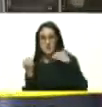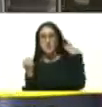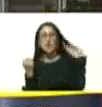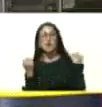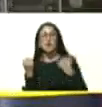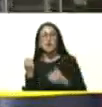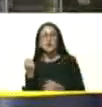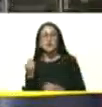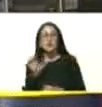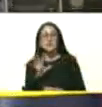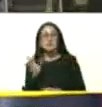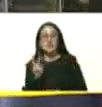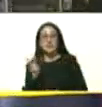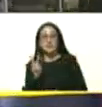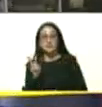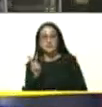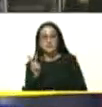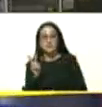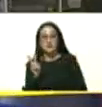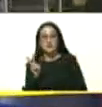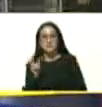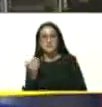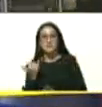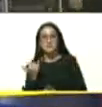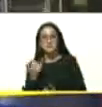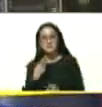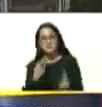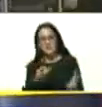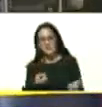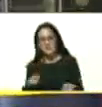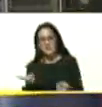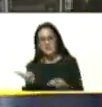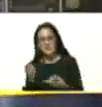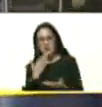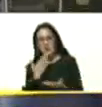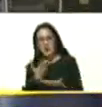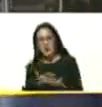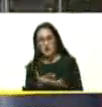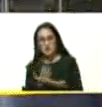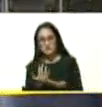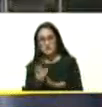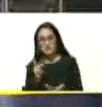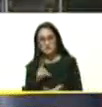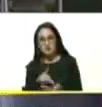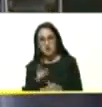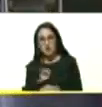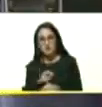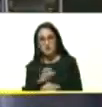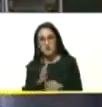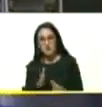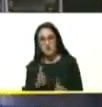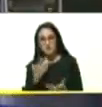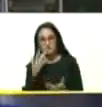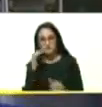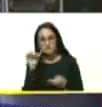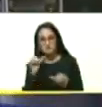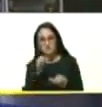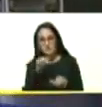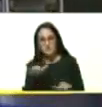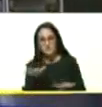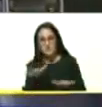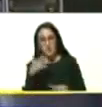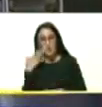mostaza de Venezuela. Y bueno, aquí bienvenidos y gracias por haber asistido, gobernador, para ver la belleza y